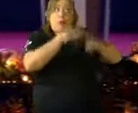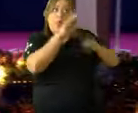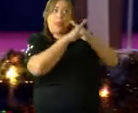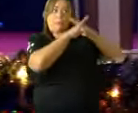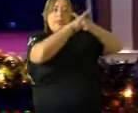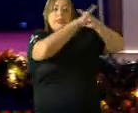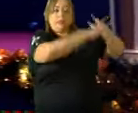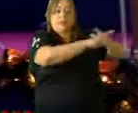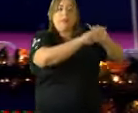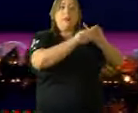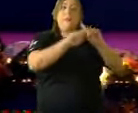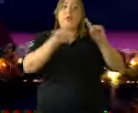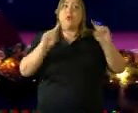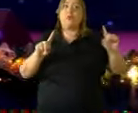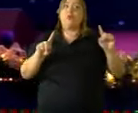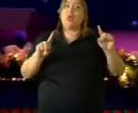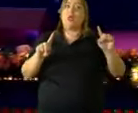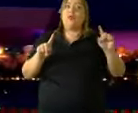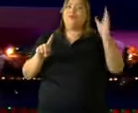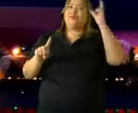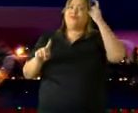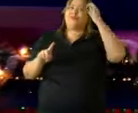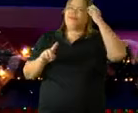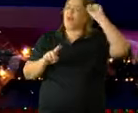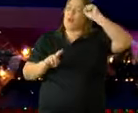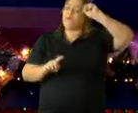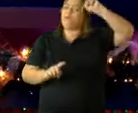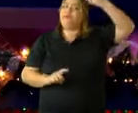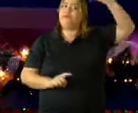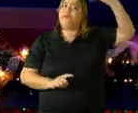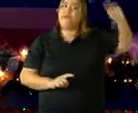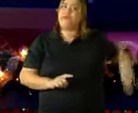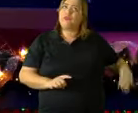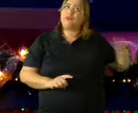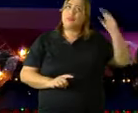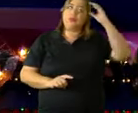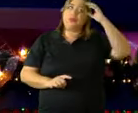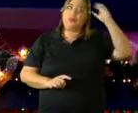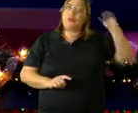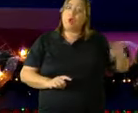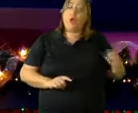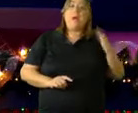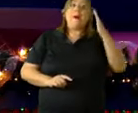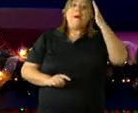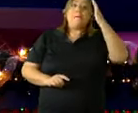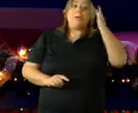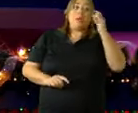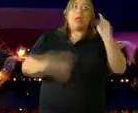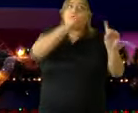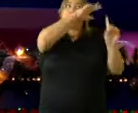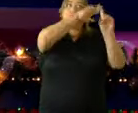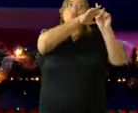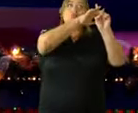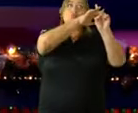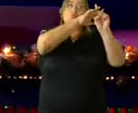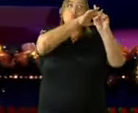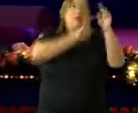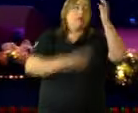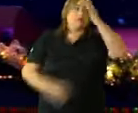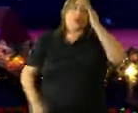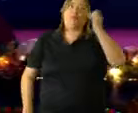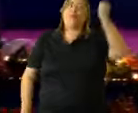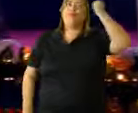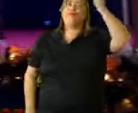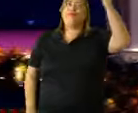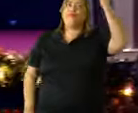pero usted puede evitar que se queden ahí. Porque usted toma cautivo todo pensamiento a la obediencia de Cristo.